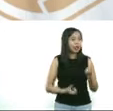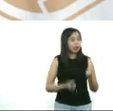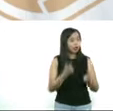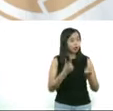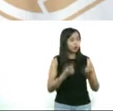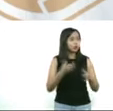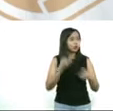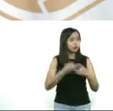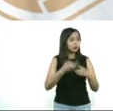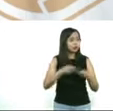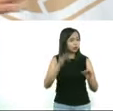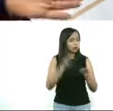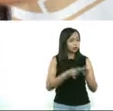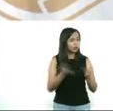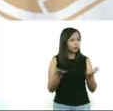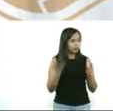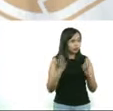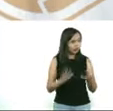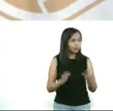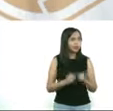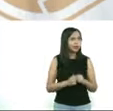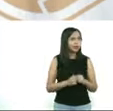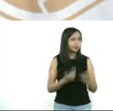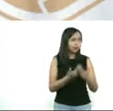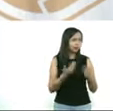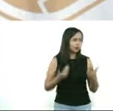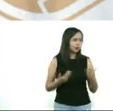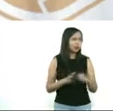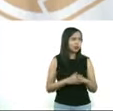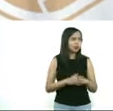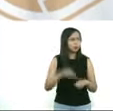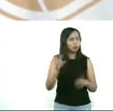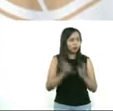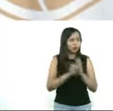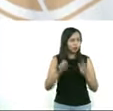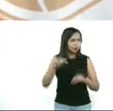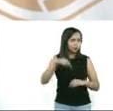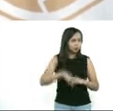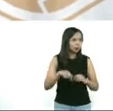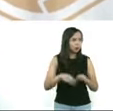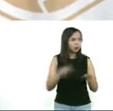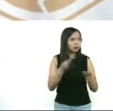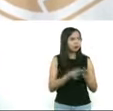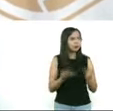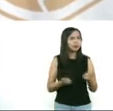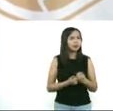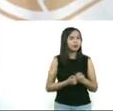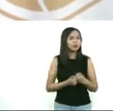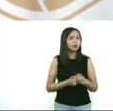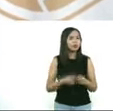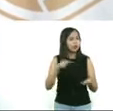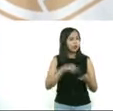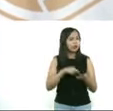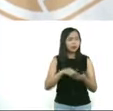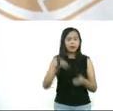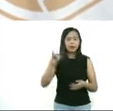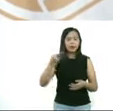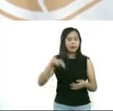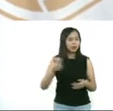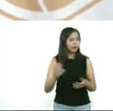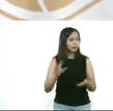aplicando, de hecho, desde antes del día de hoy. desde que se firmó el convenio con el INE, ya